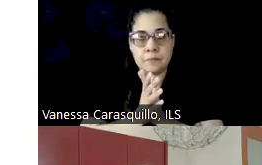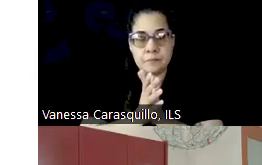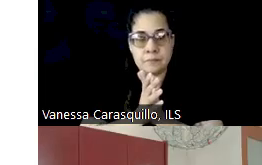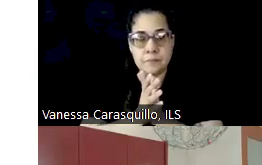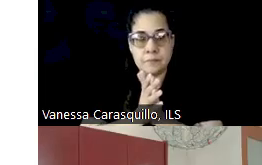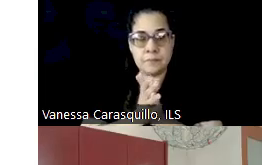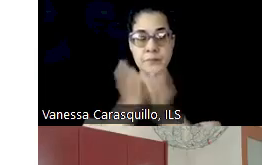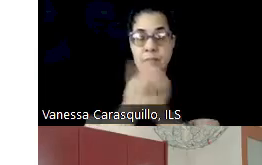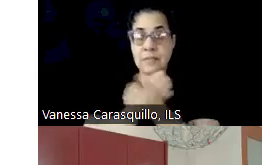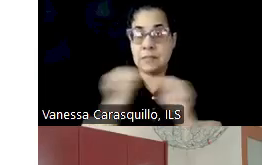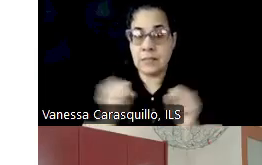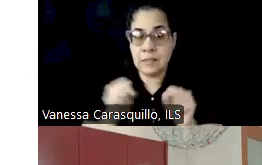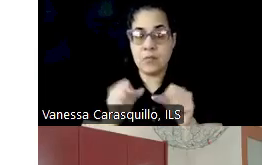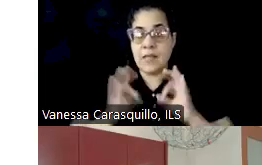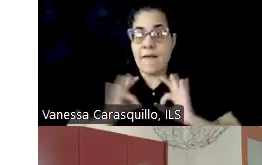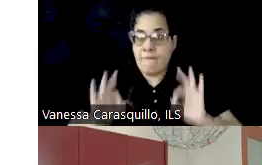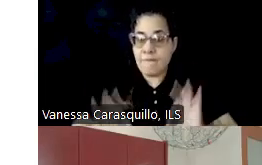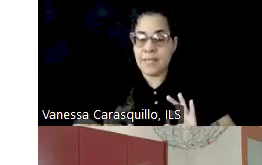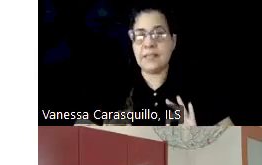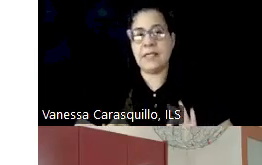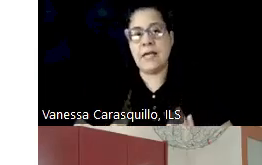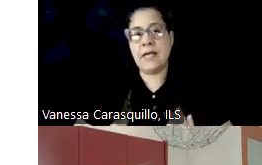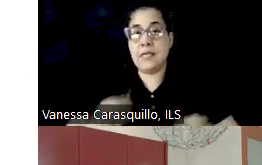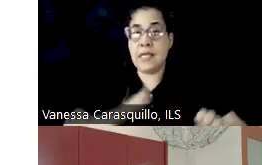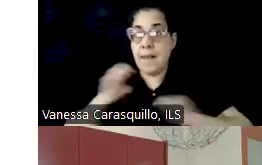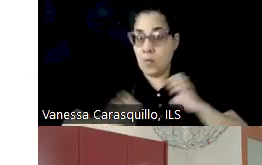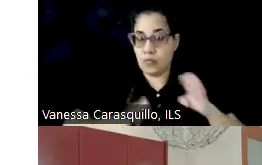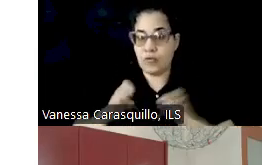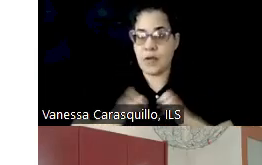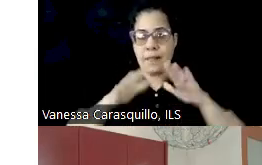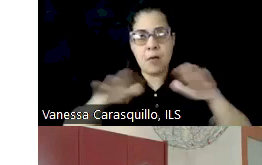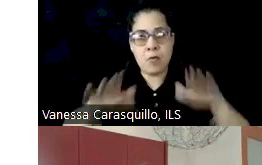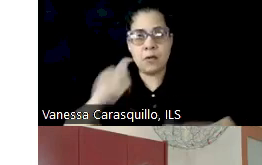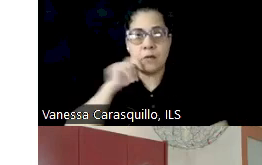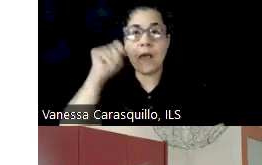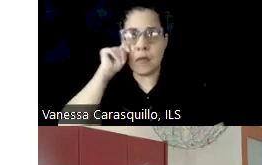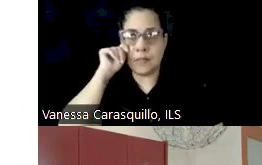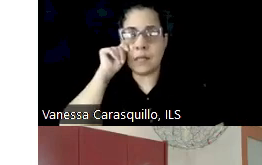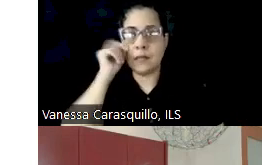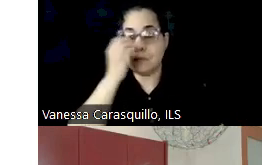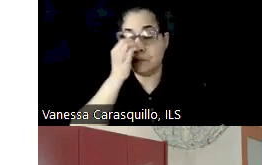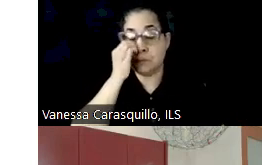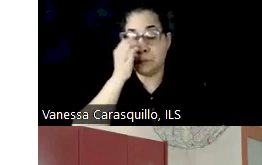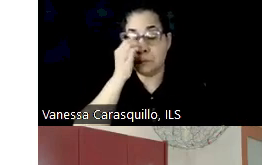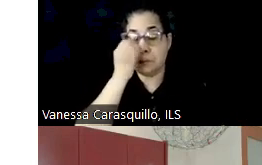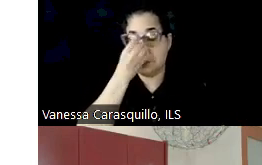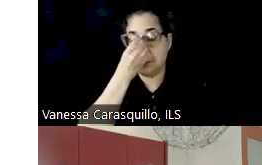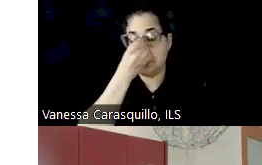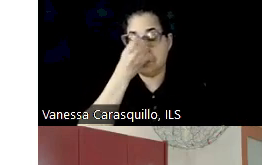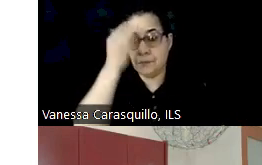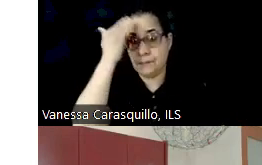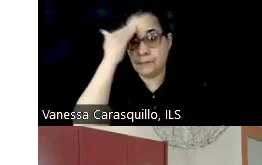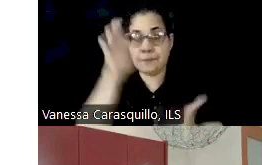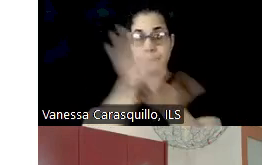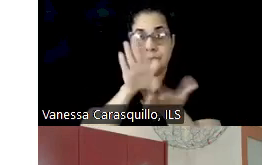física y emocional del paciente, de los niños y adolescentes, y que entender que la escuela sigue siendo la primera línea